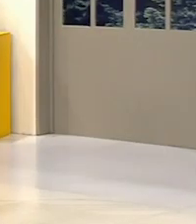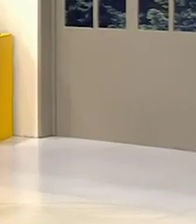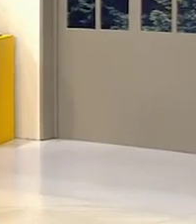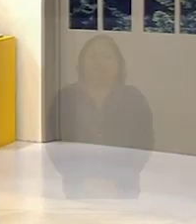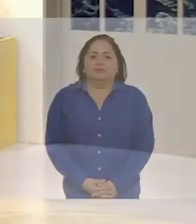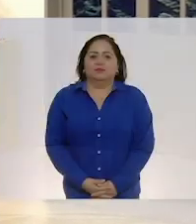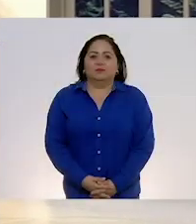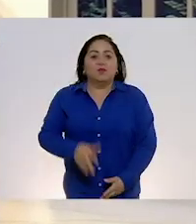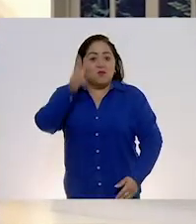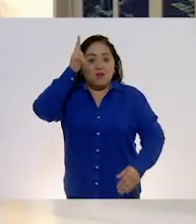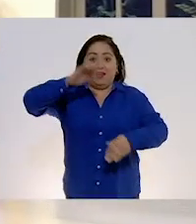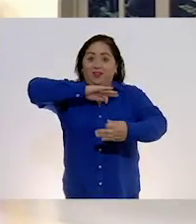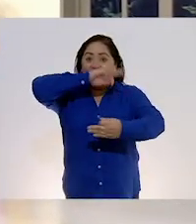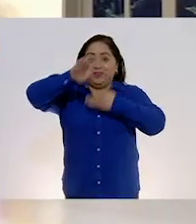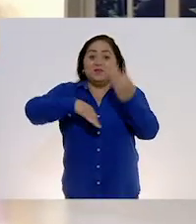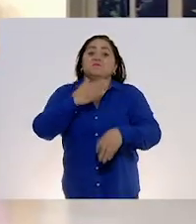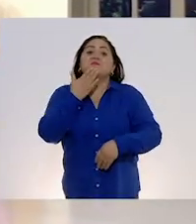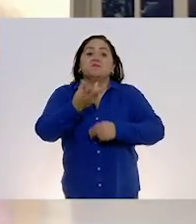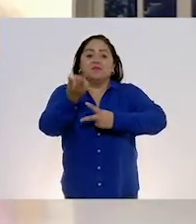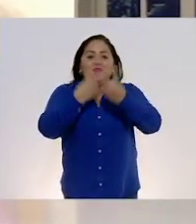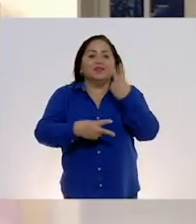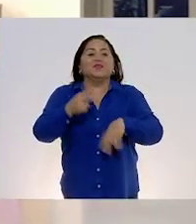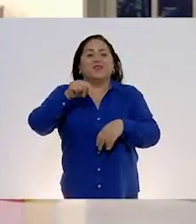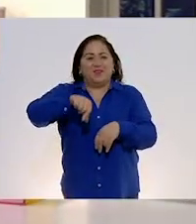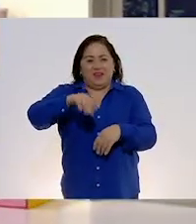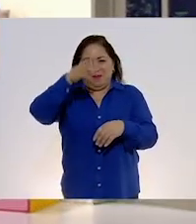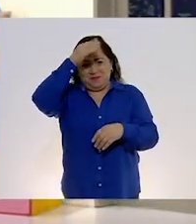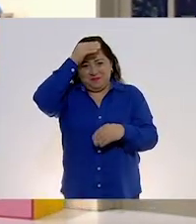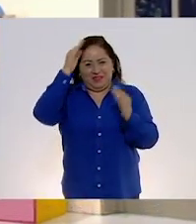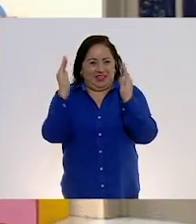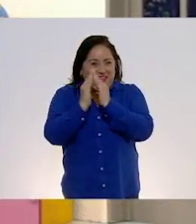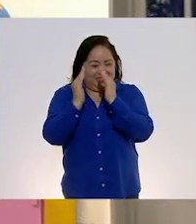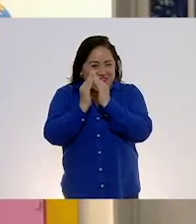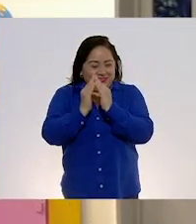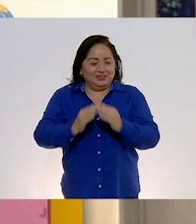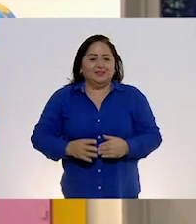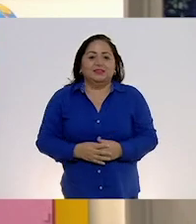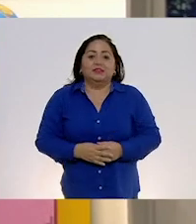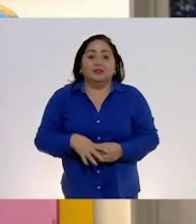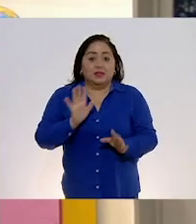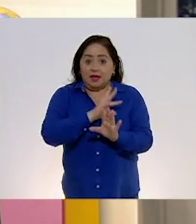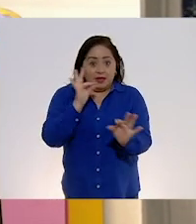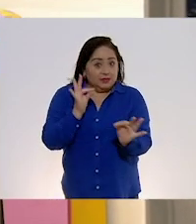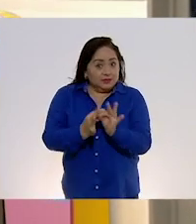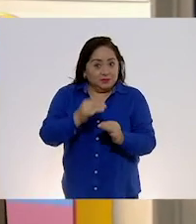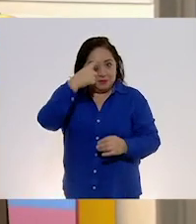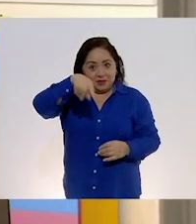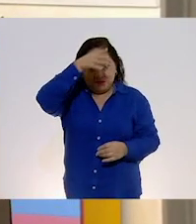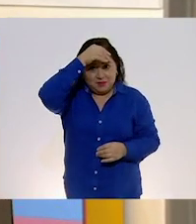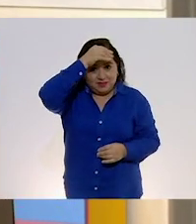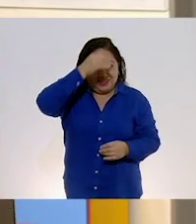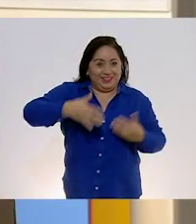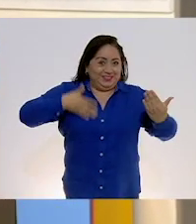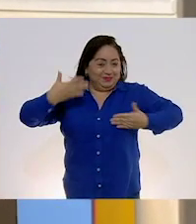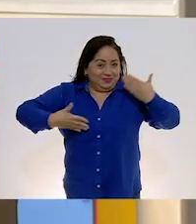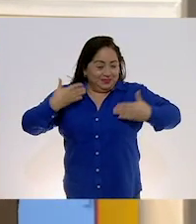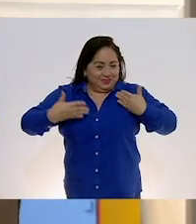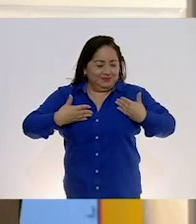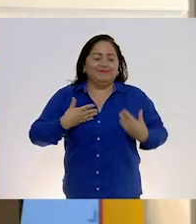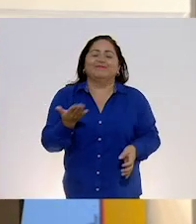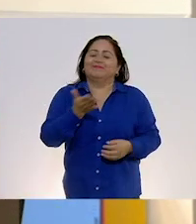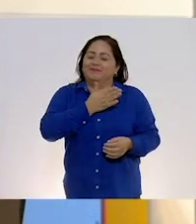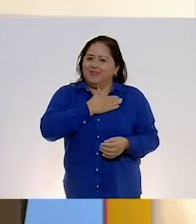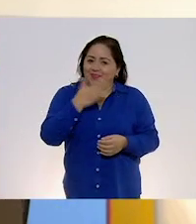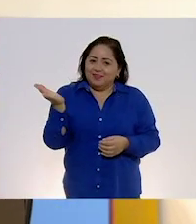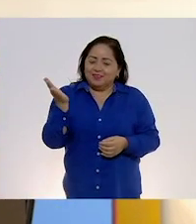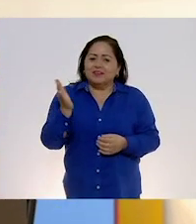¡Hola a todos! Bienvenidos una vez más a Aprende en Casa. ¿Están listos para aprender y divertirse? ¡Qué bueno!